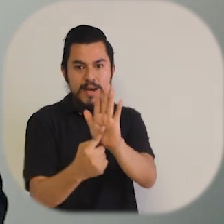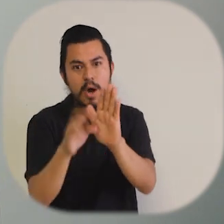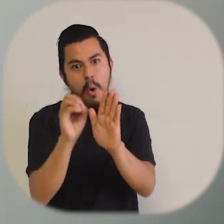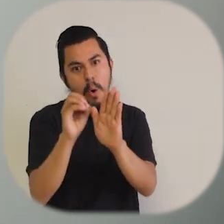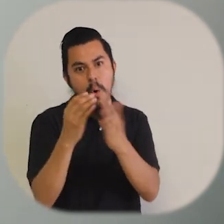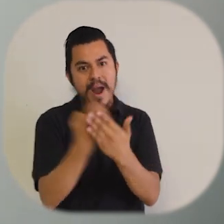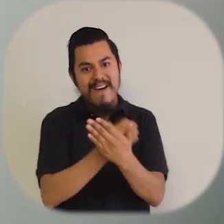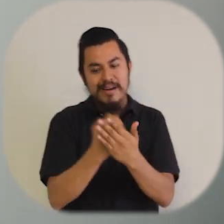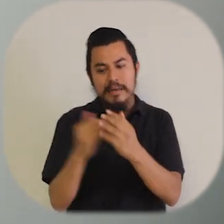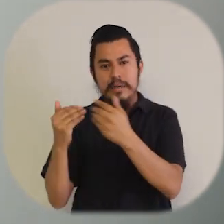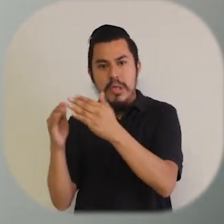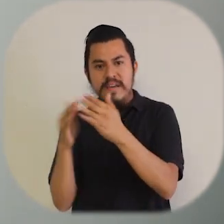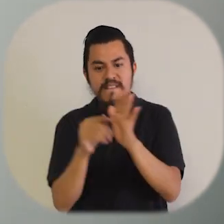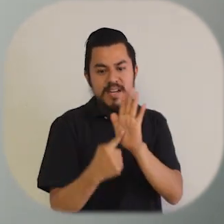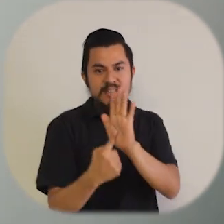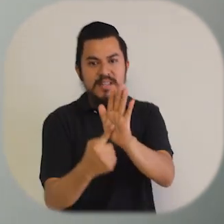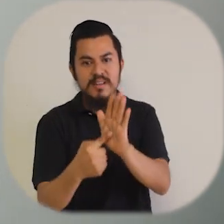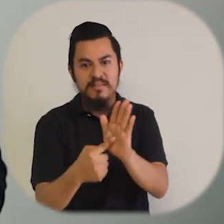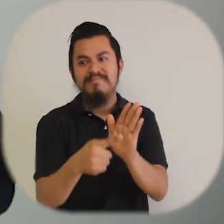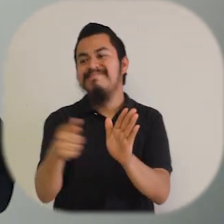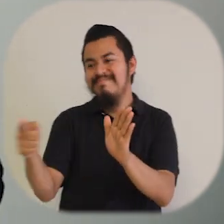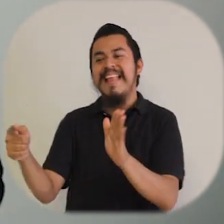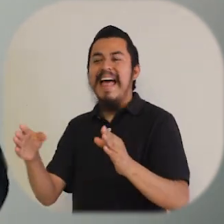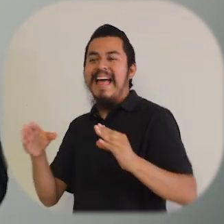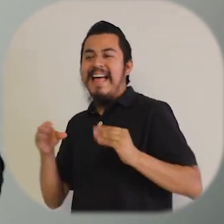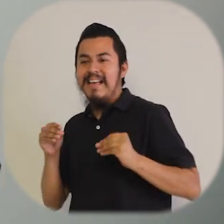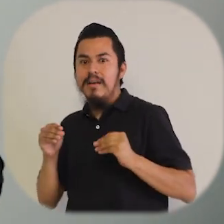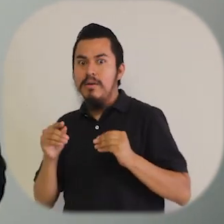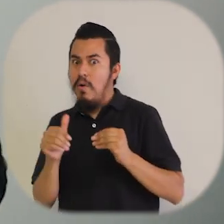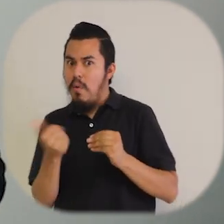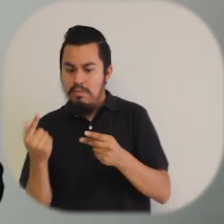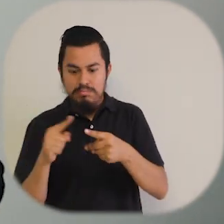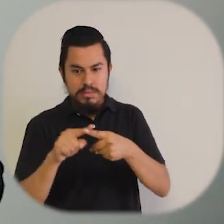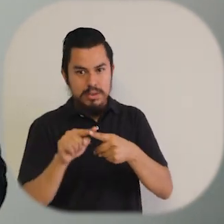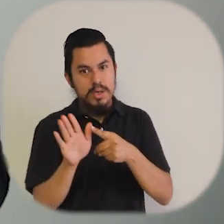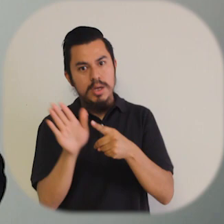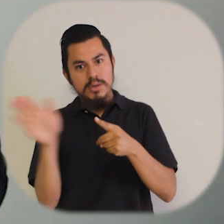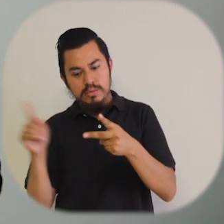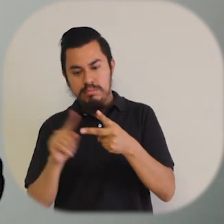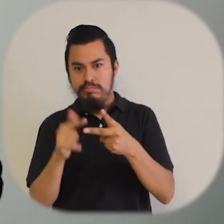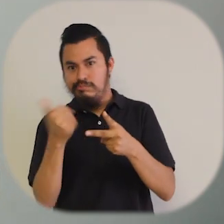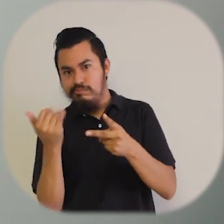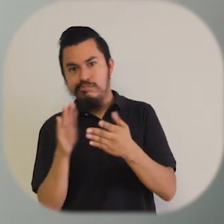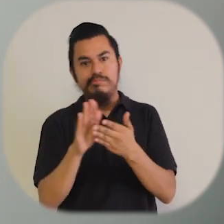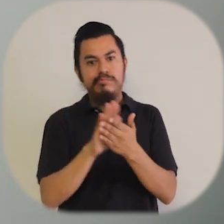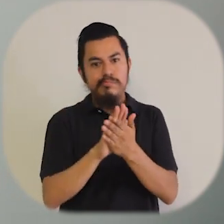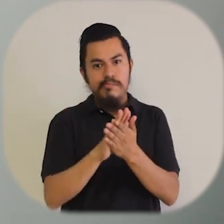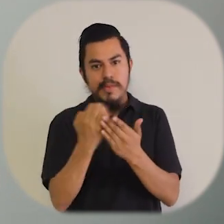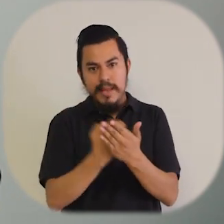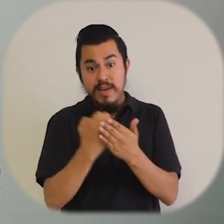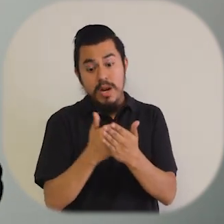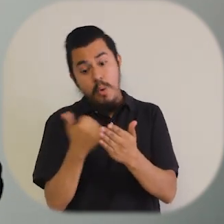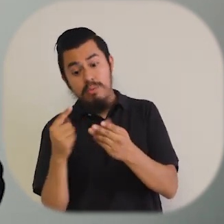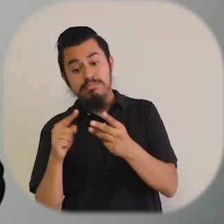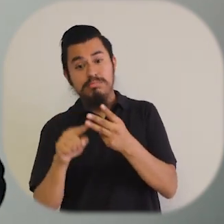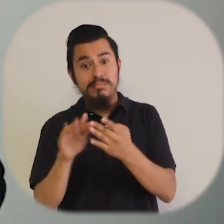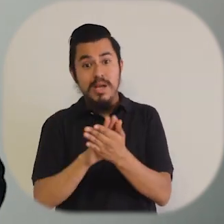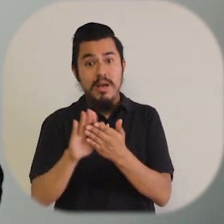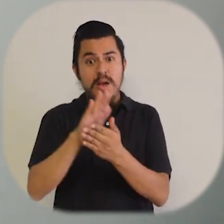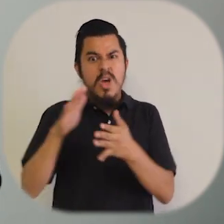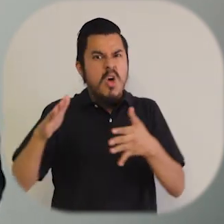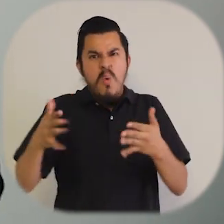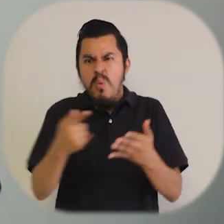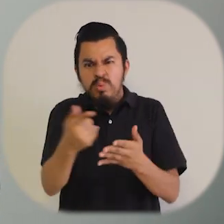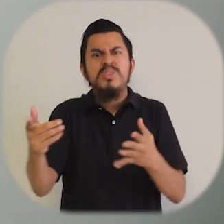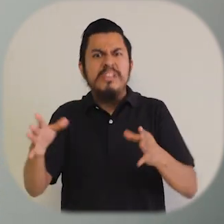toleráis. Otro Jesús, otro evangelio, otro espíritu. Ustedes lo aceptan muy bien. ¿Cómo es que esto se ha vuelto